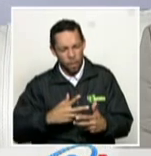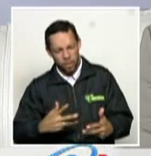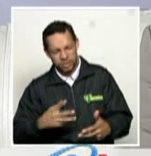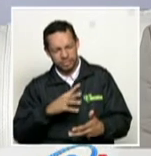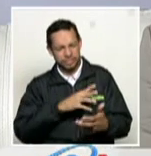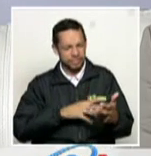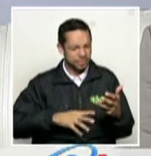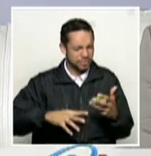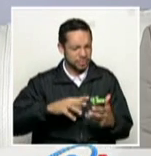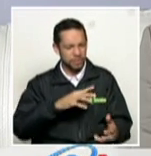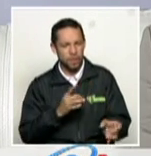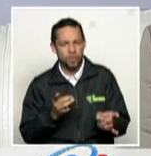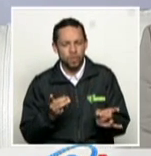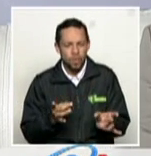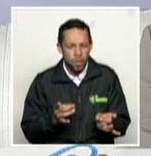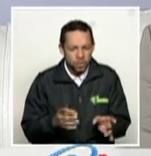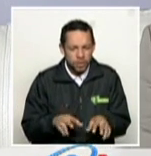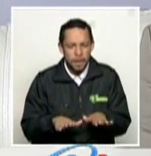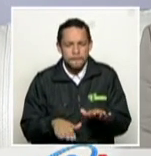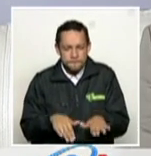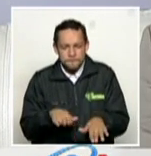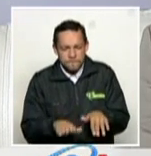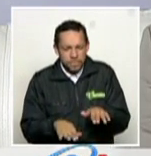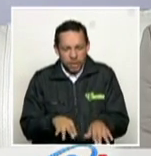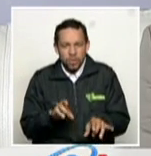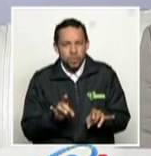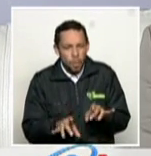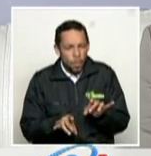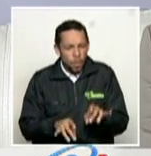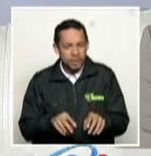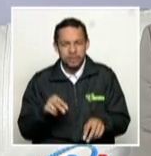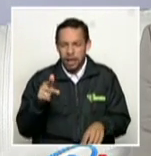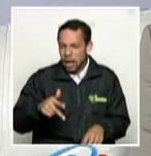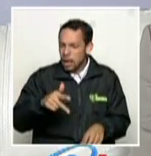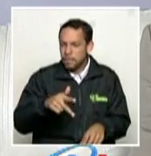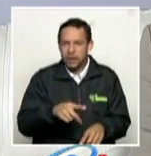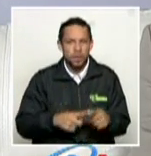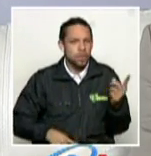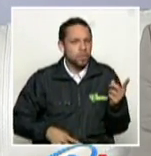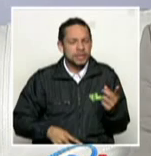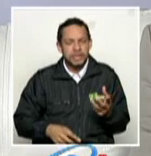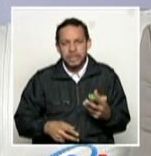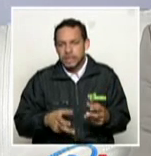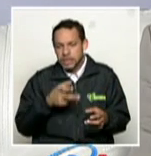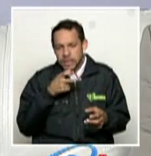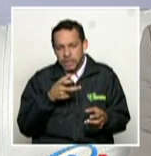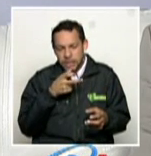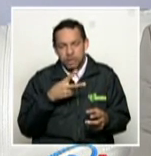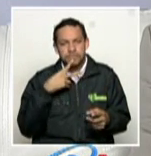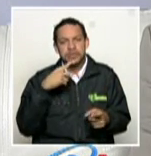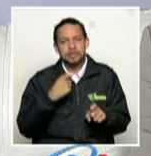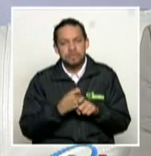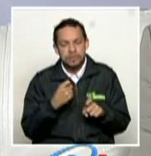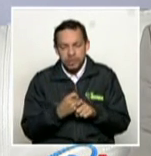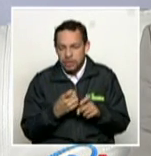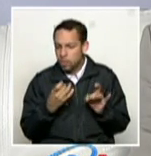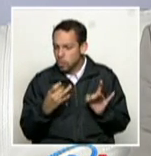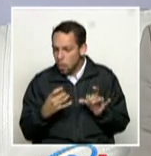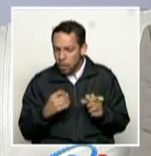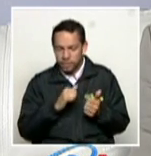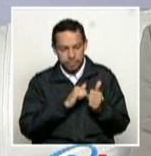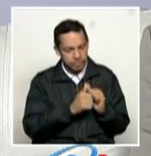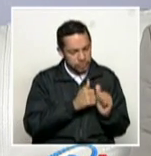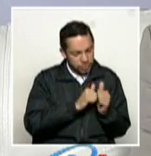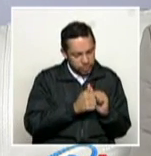no he podido que se me quite el dolor de las piernas, voy a caminar y parece que tuviera hielo, qué sé yo. Estoy haciendo deporte, como